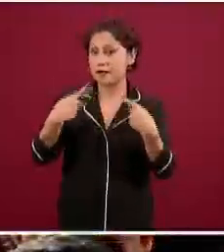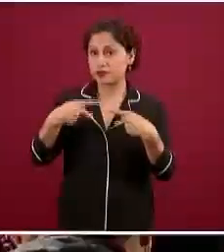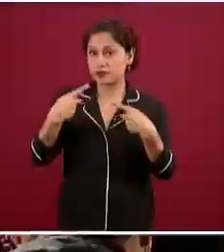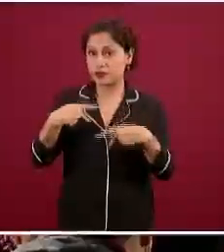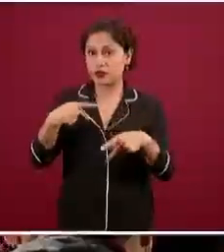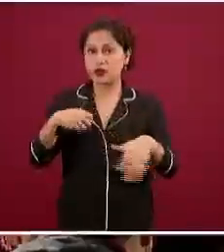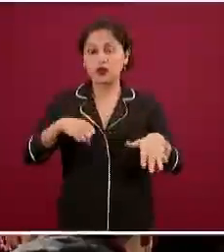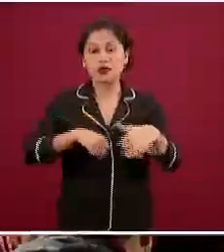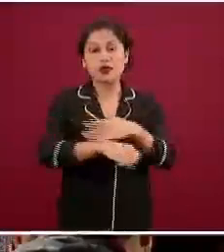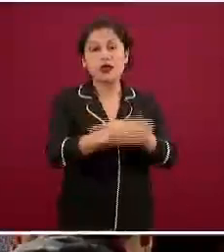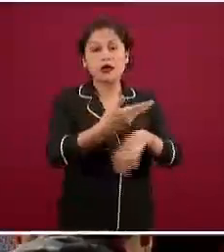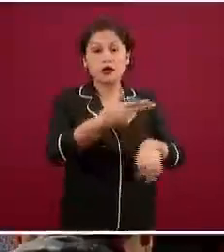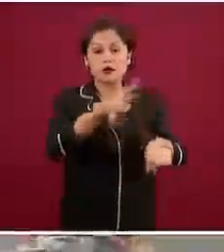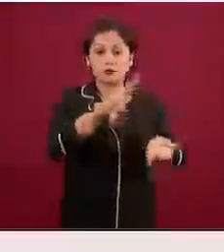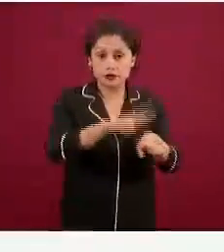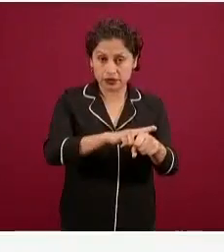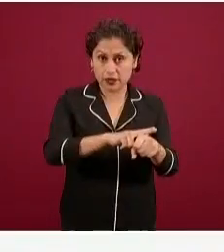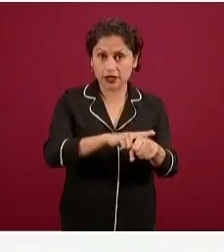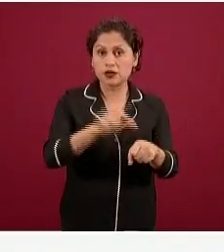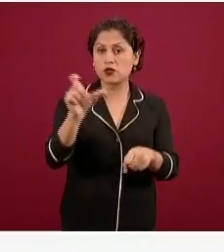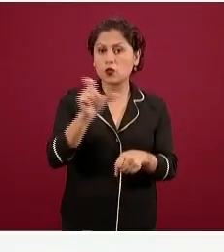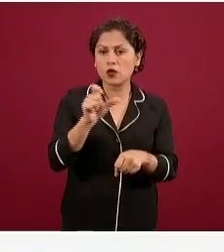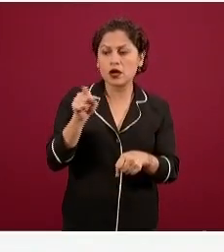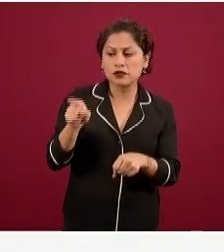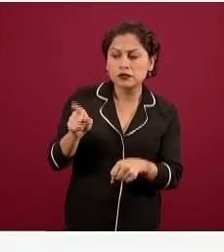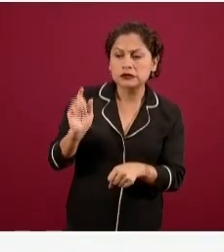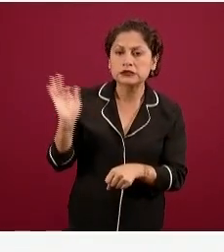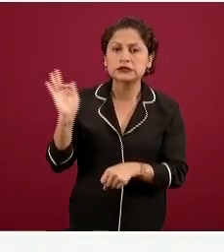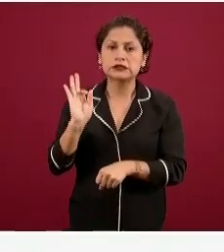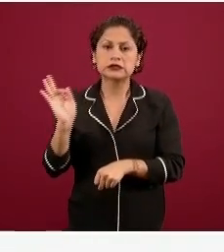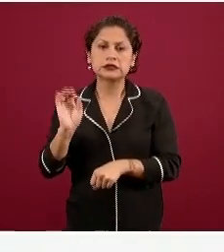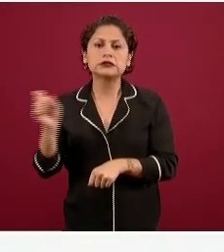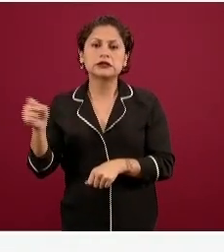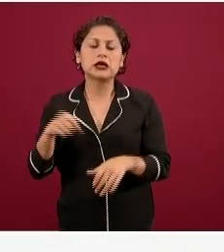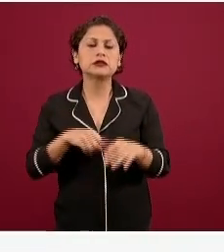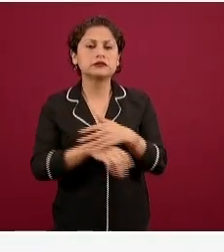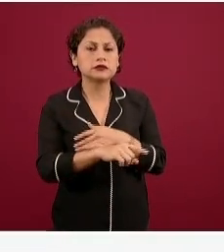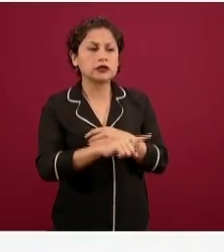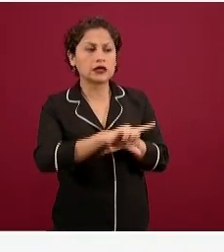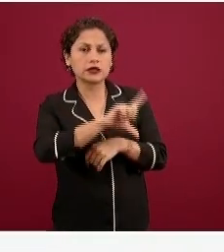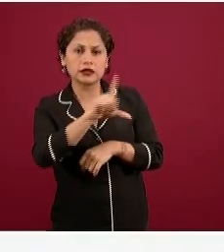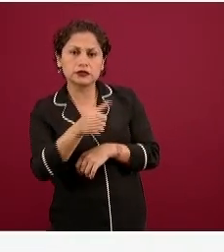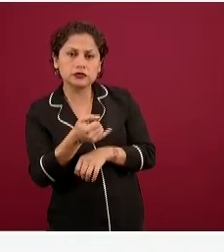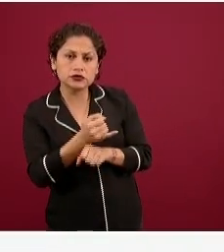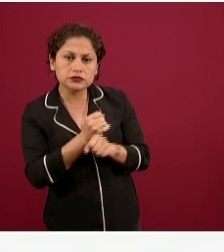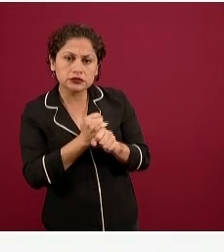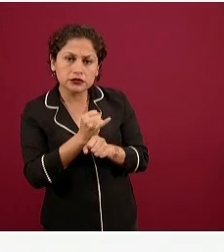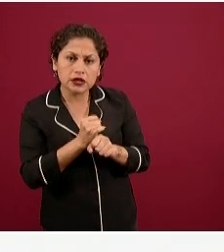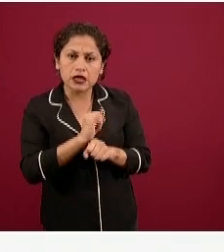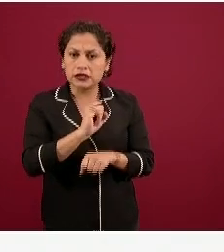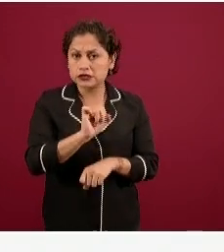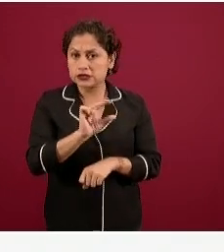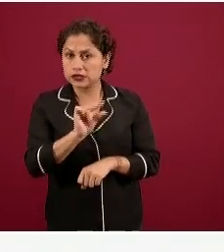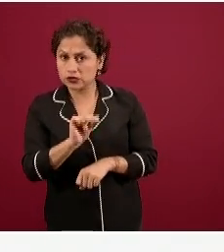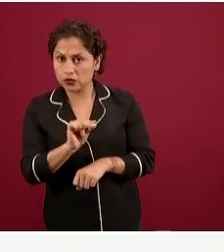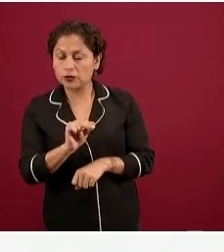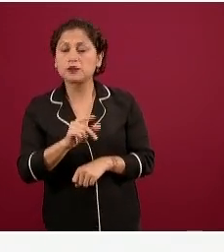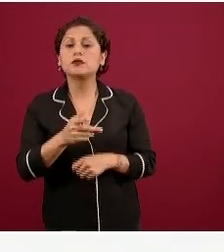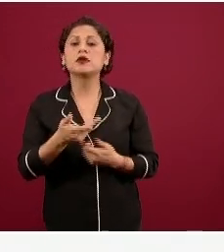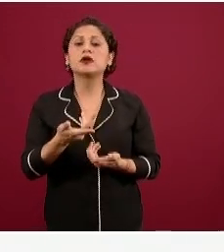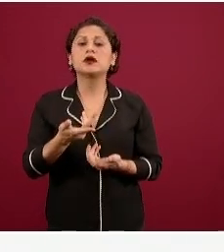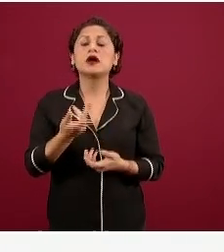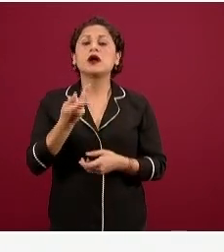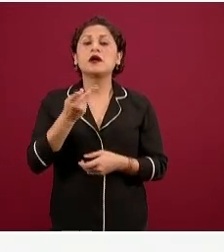fueron detectados como casos sospechosos, posteriormente lógicamente confirmados, pero cuál fue el